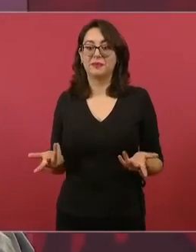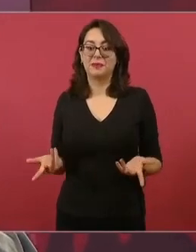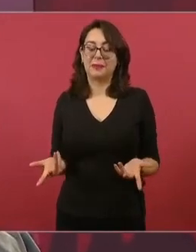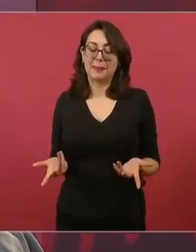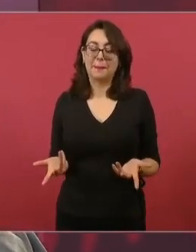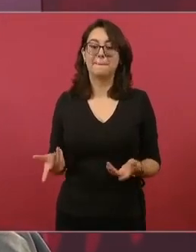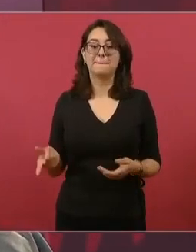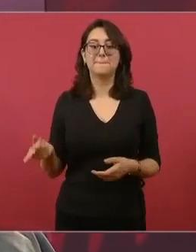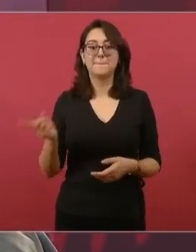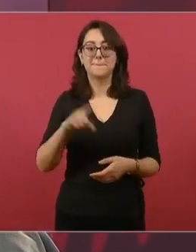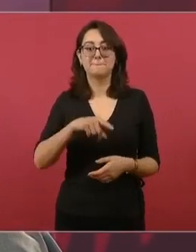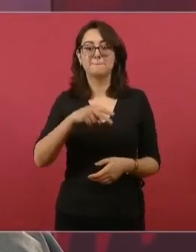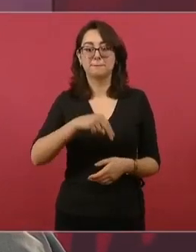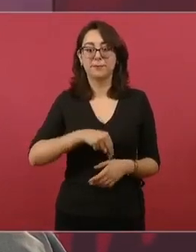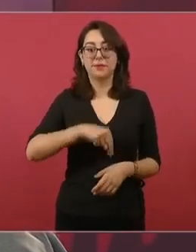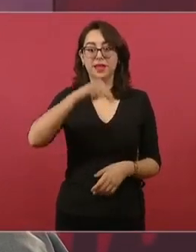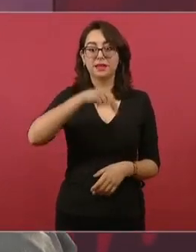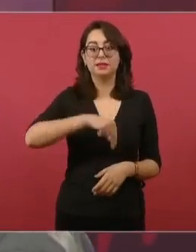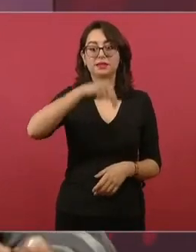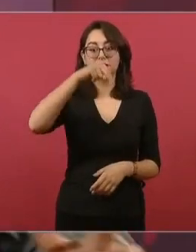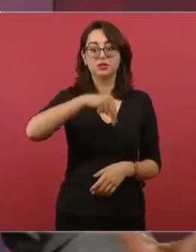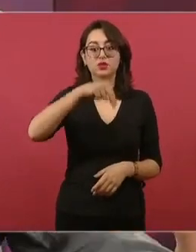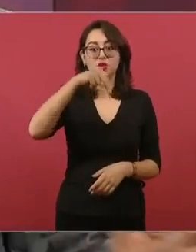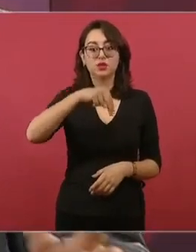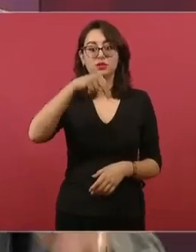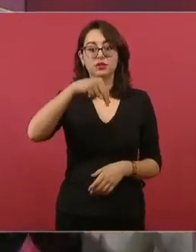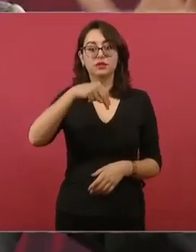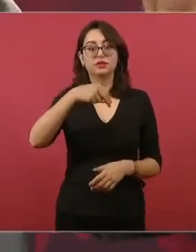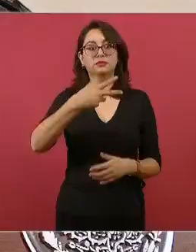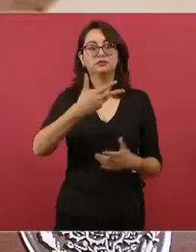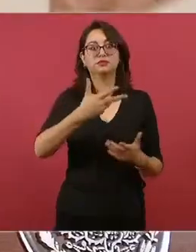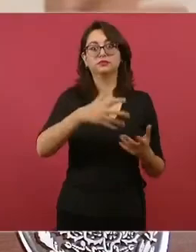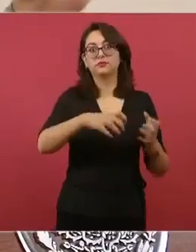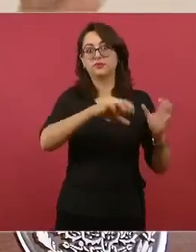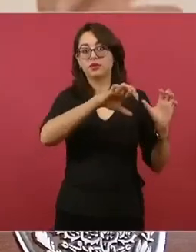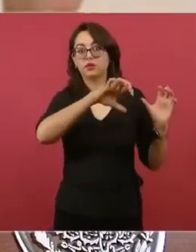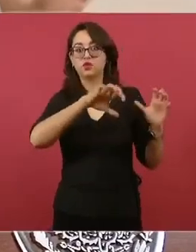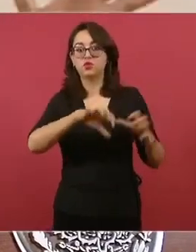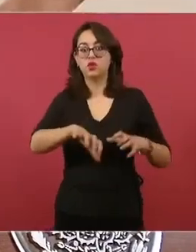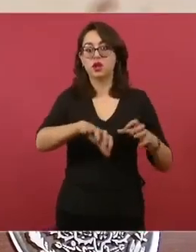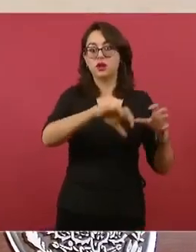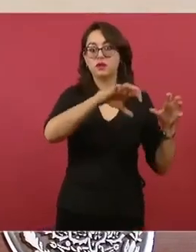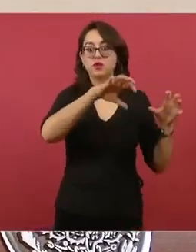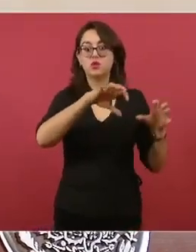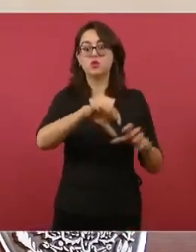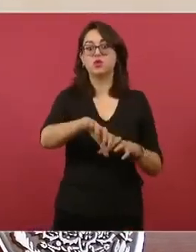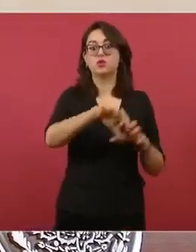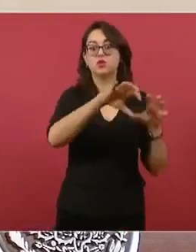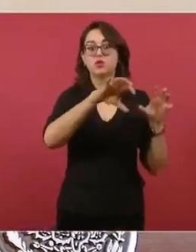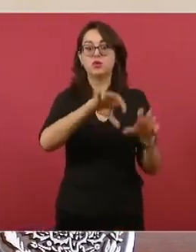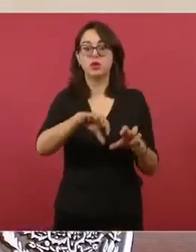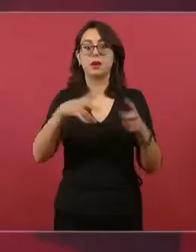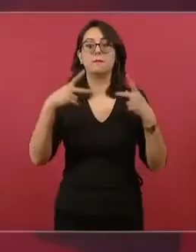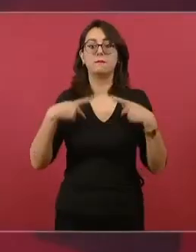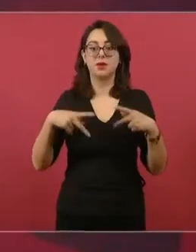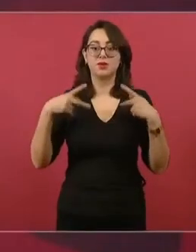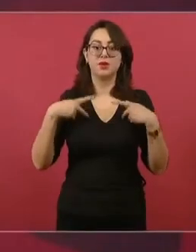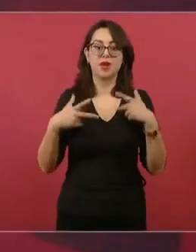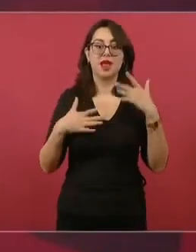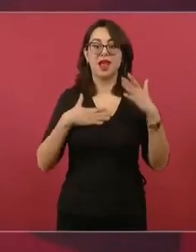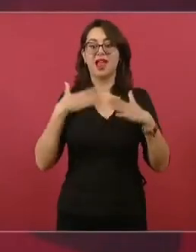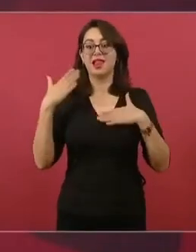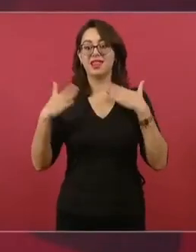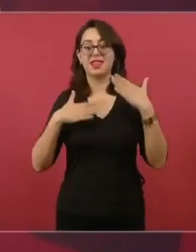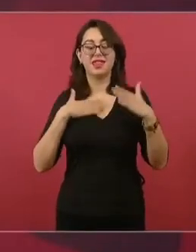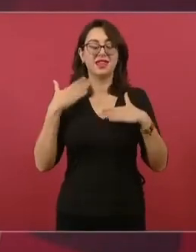Incluso cuando entra un huracán y no causa muchos daños, pero llueve, ayuda.